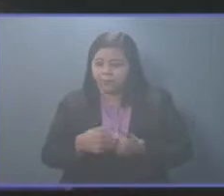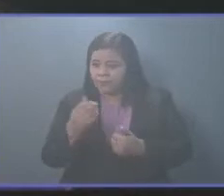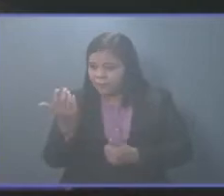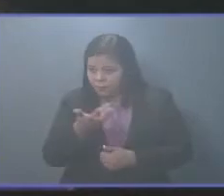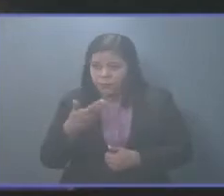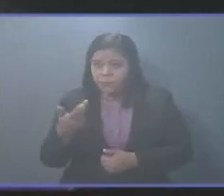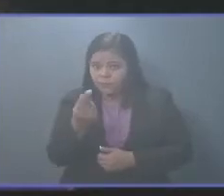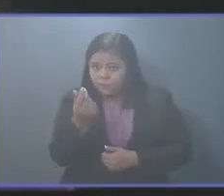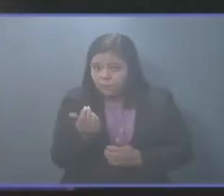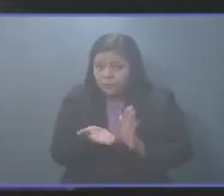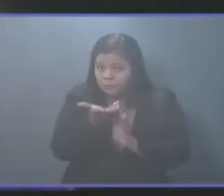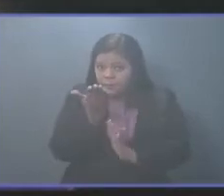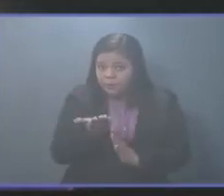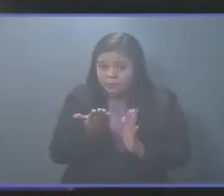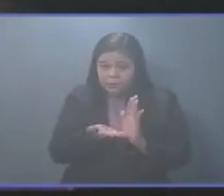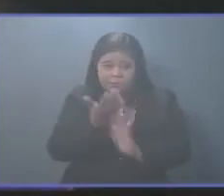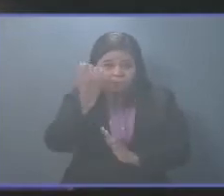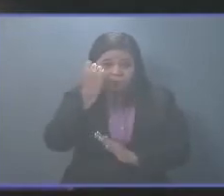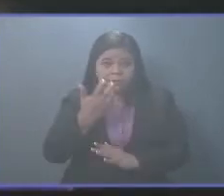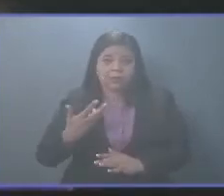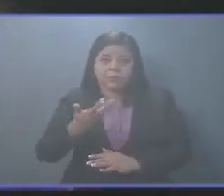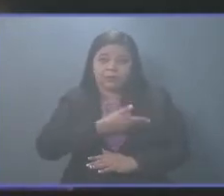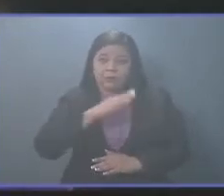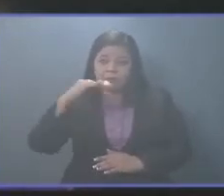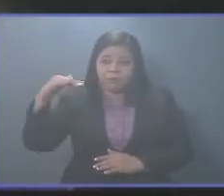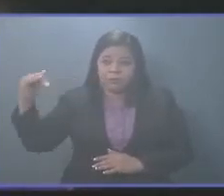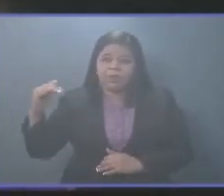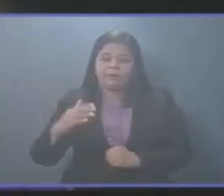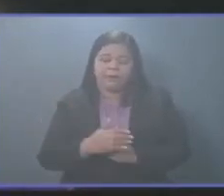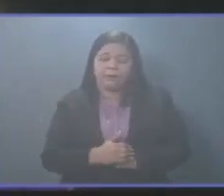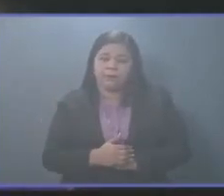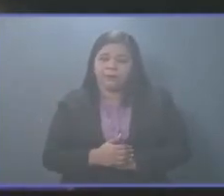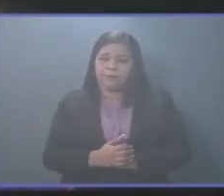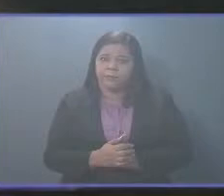recursos más cuantiosos en El Salvador con respecto al Producto Interno Bruto,